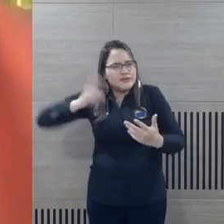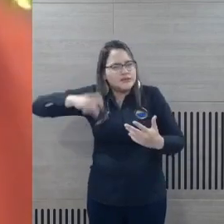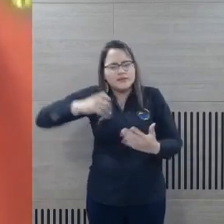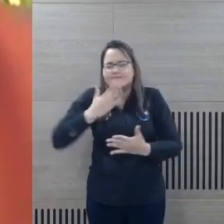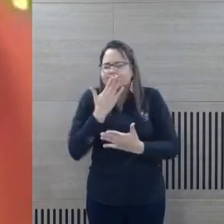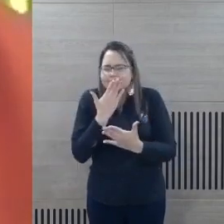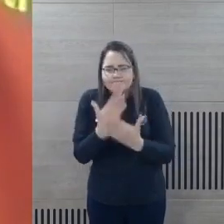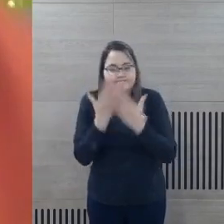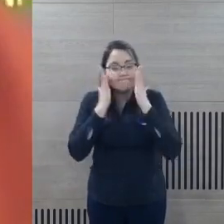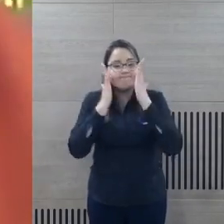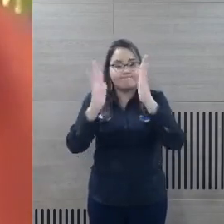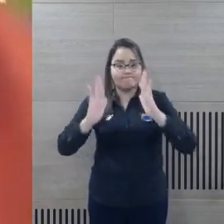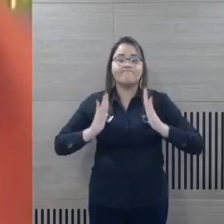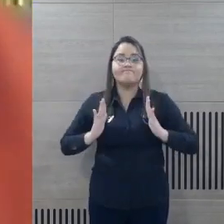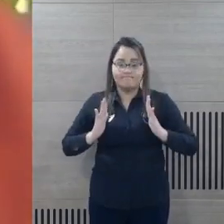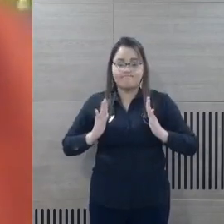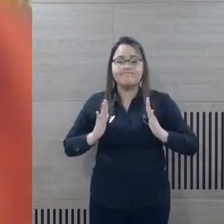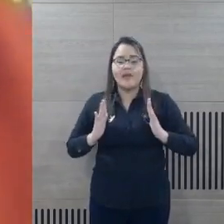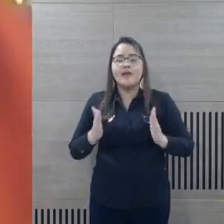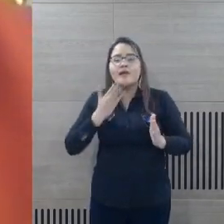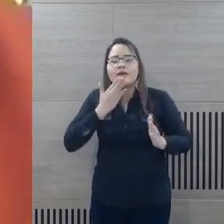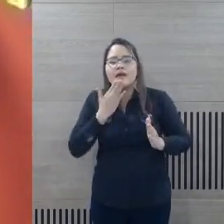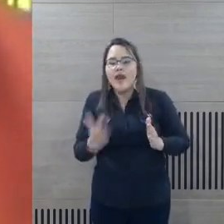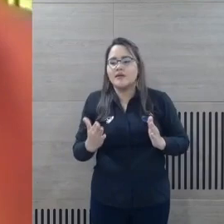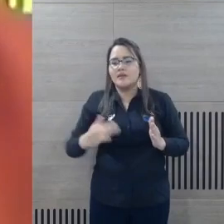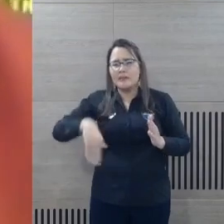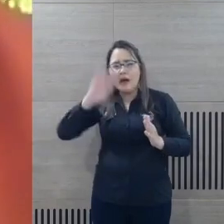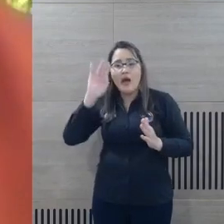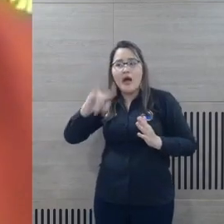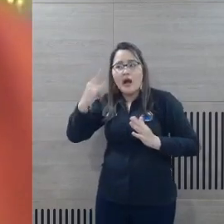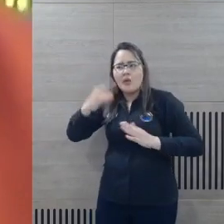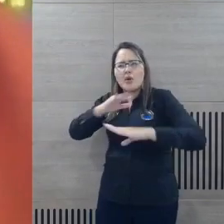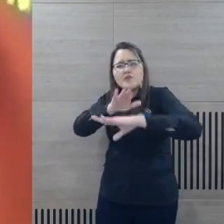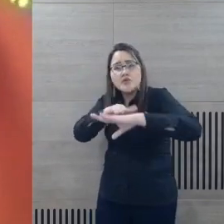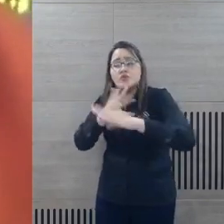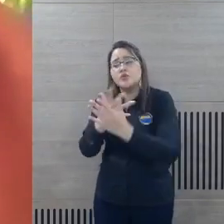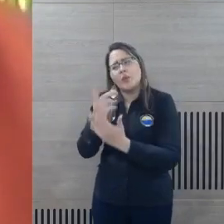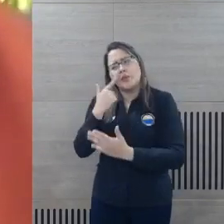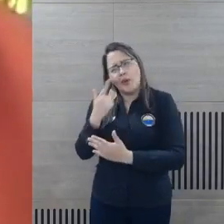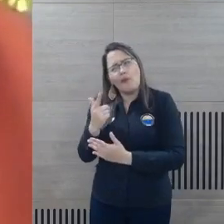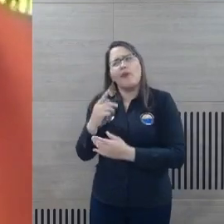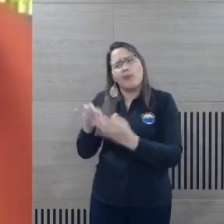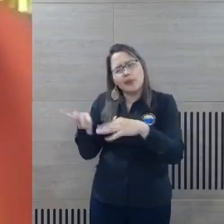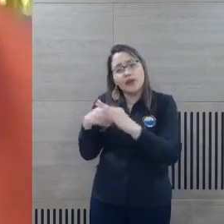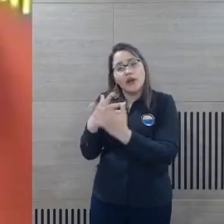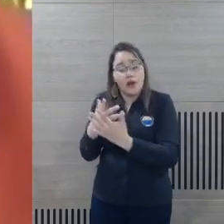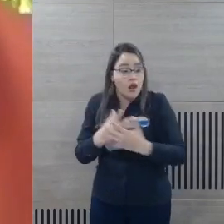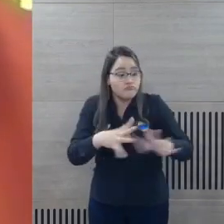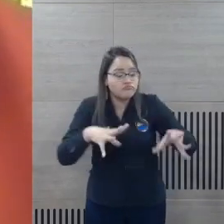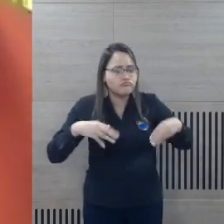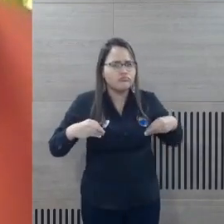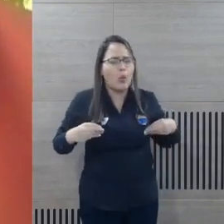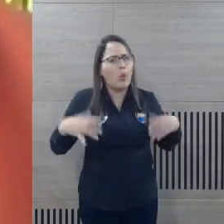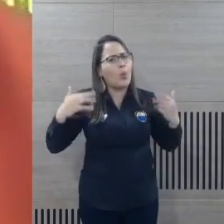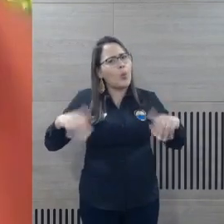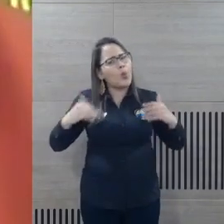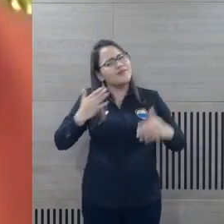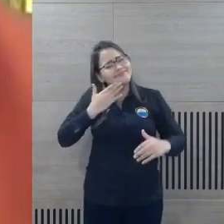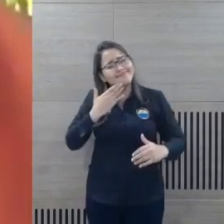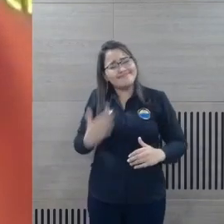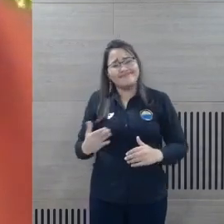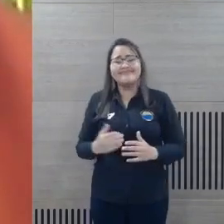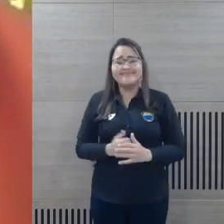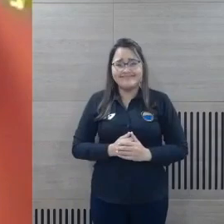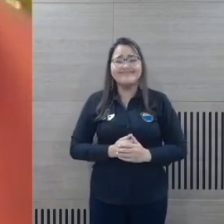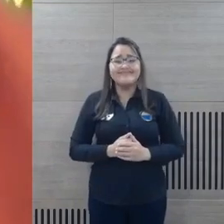hemos realizado para mejorar los servicios y seguir avanzando en calidad por una mejor universidad que sea cada vez